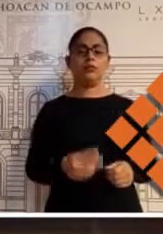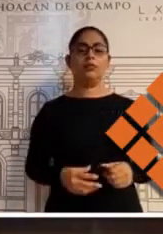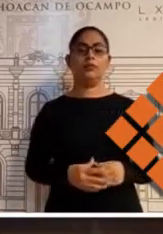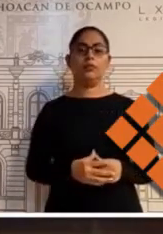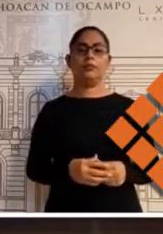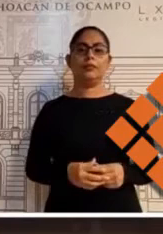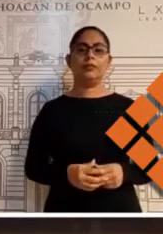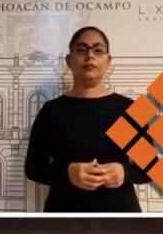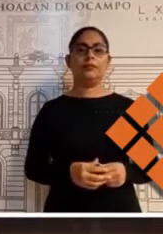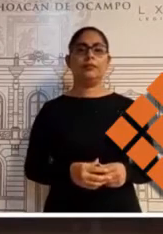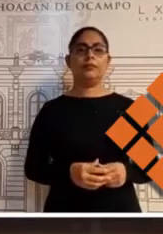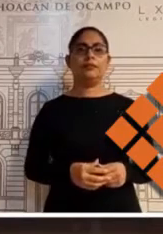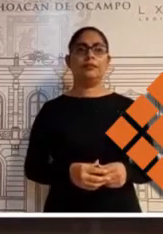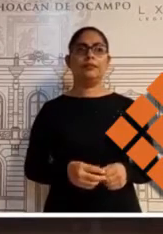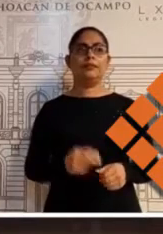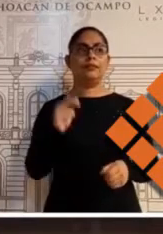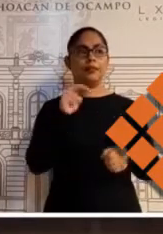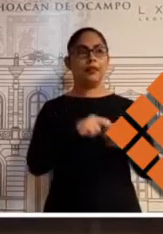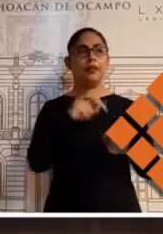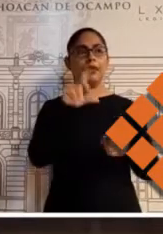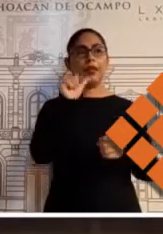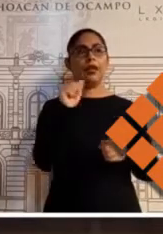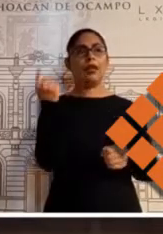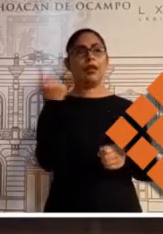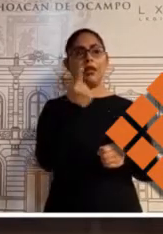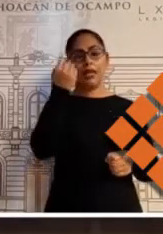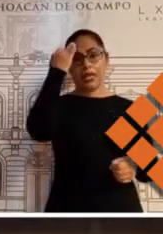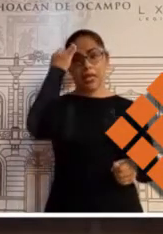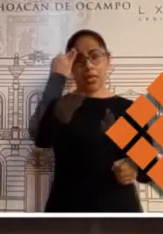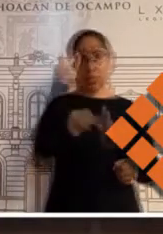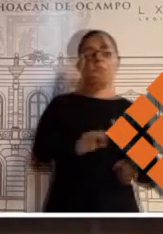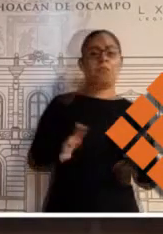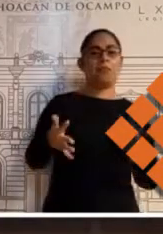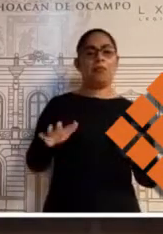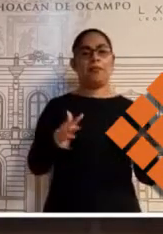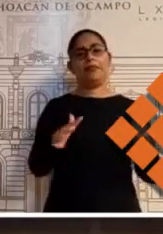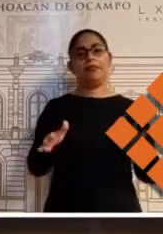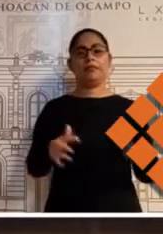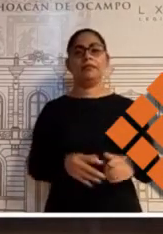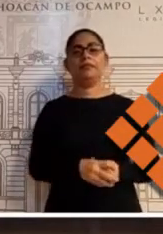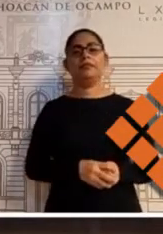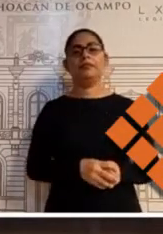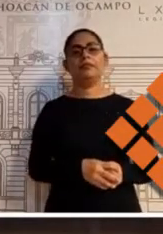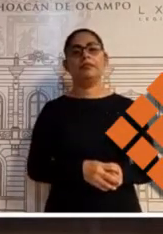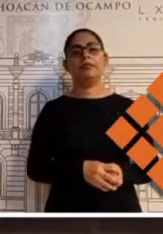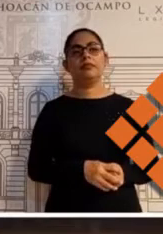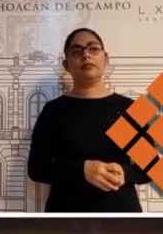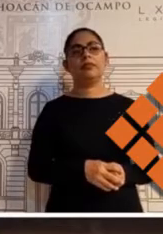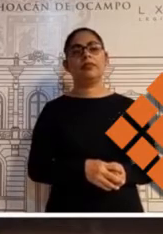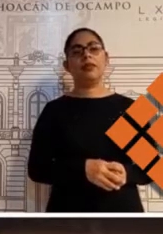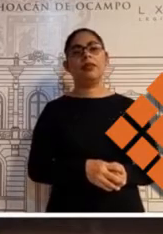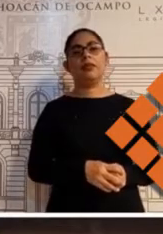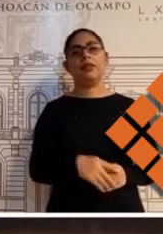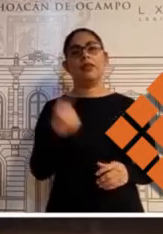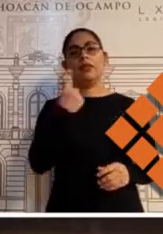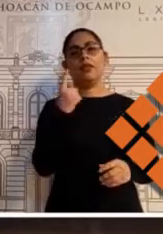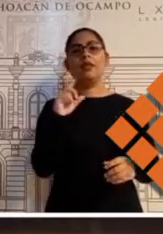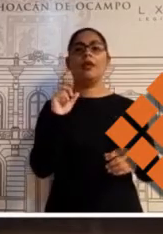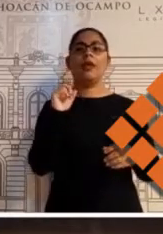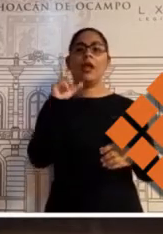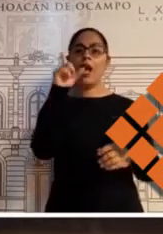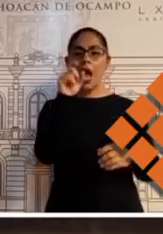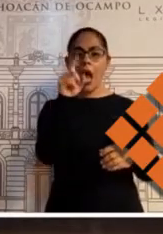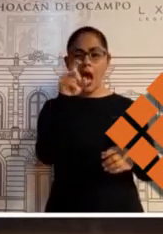Que durante el tiempo que dure la pandemia, el recibo de agua potable